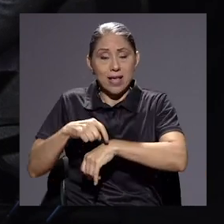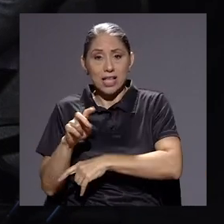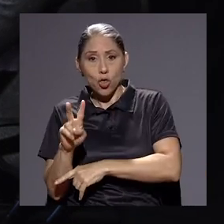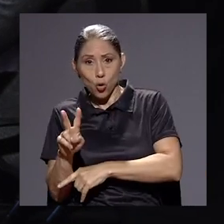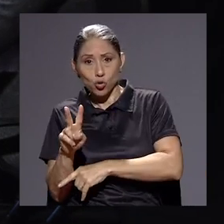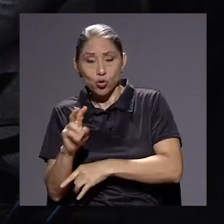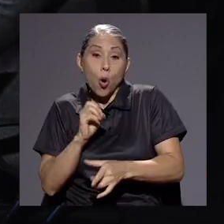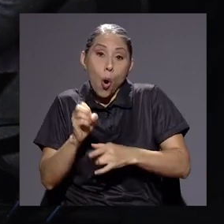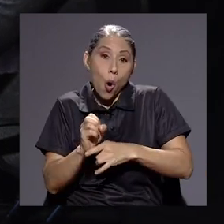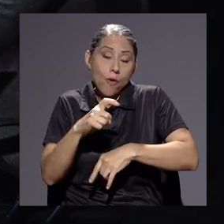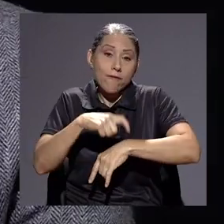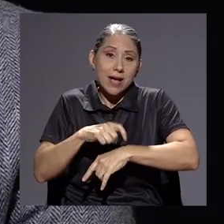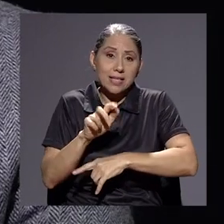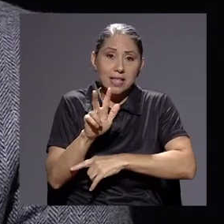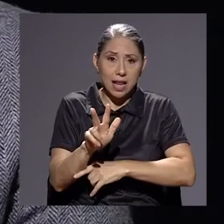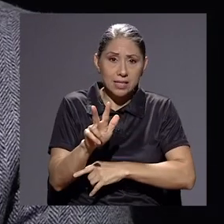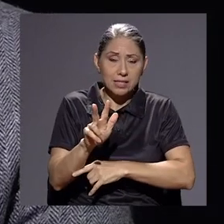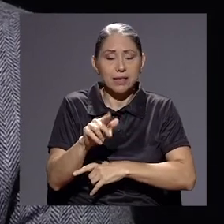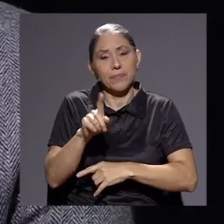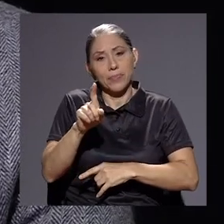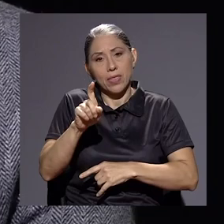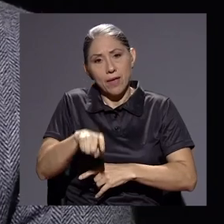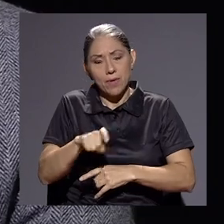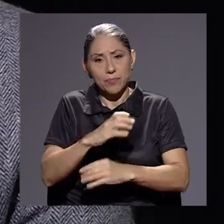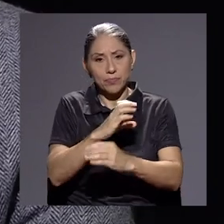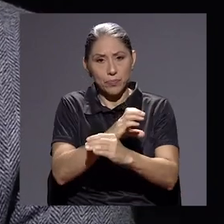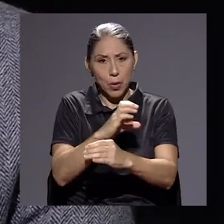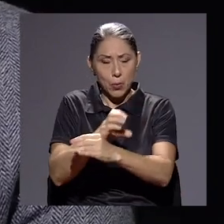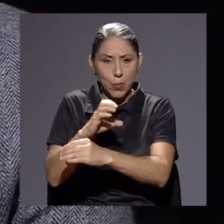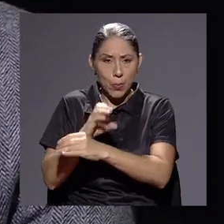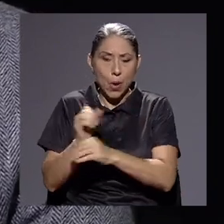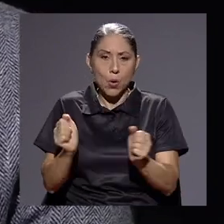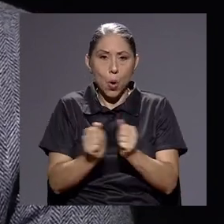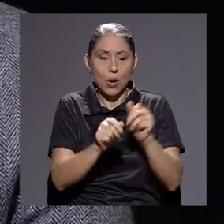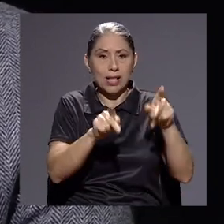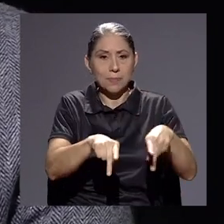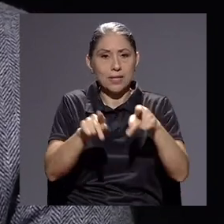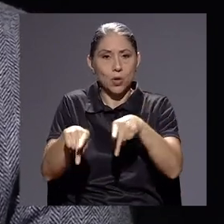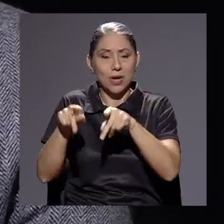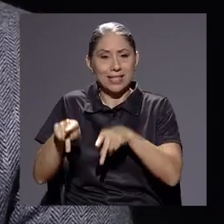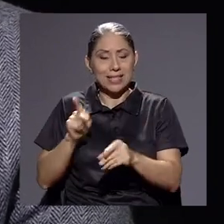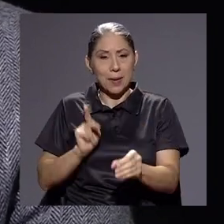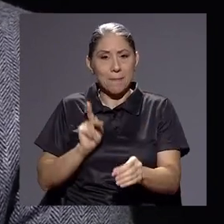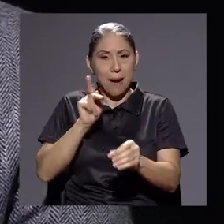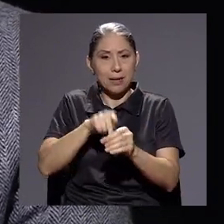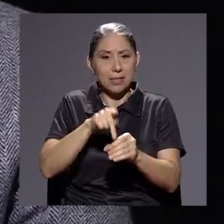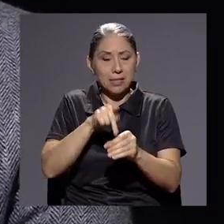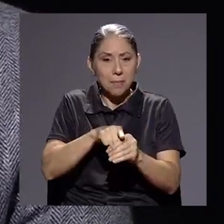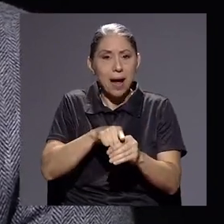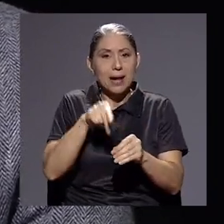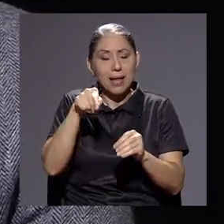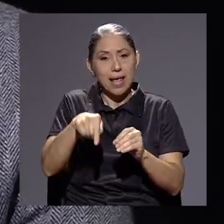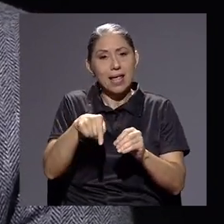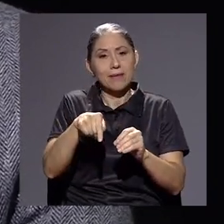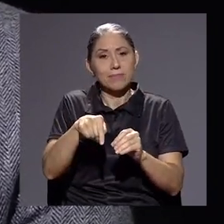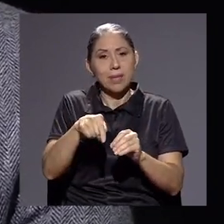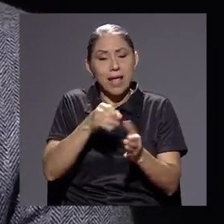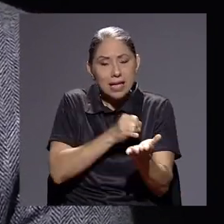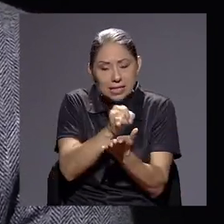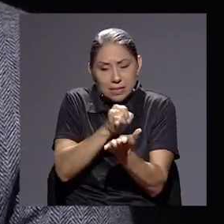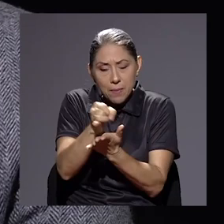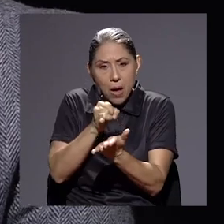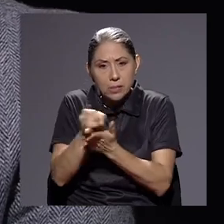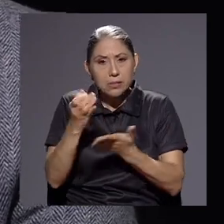hay, o fase 3 inclusive, hay que tener pues ese cuidado con las personas que participan en estos protocolos